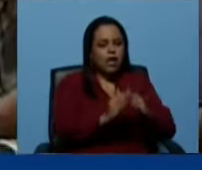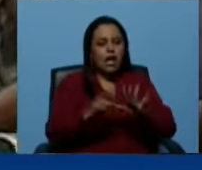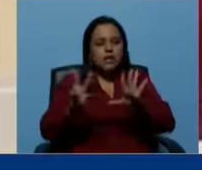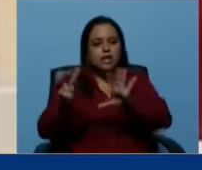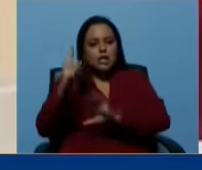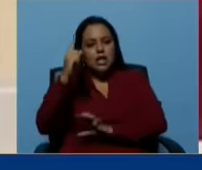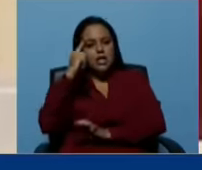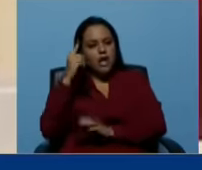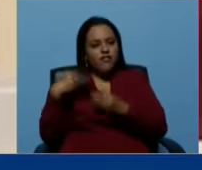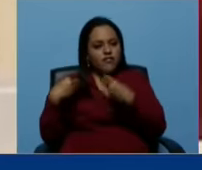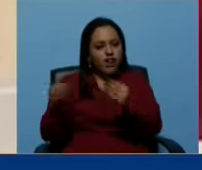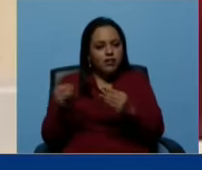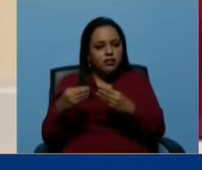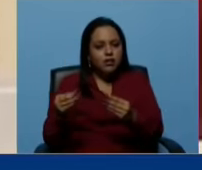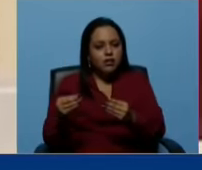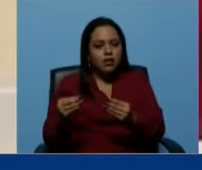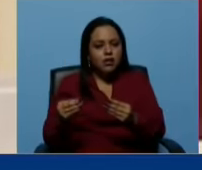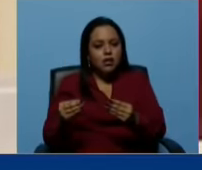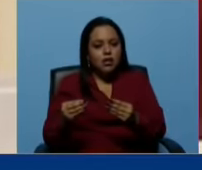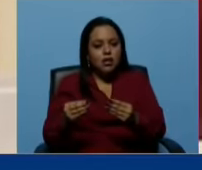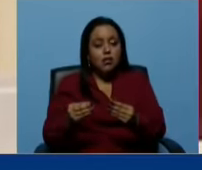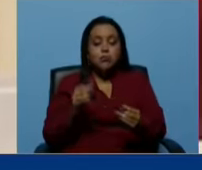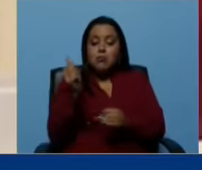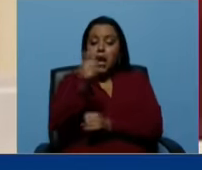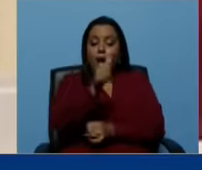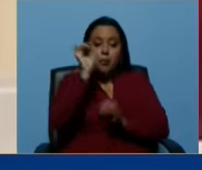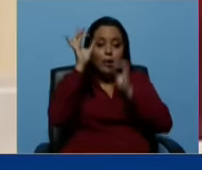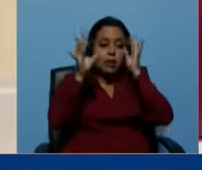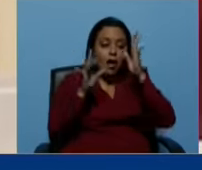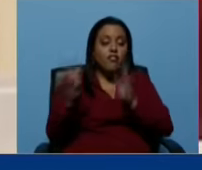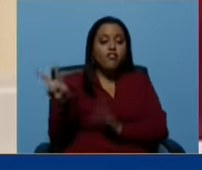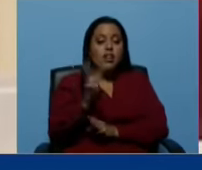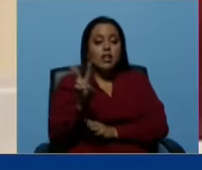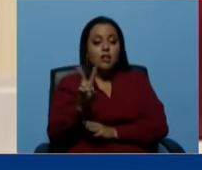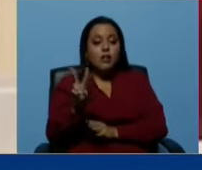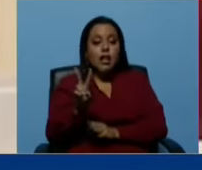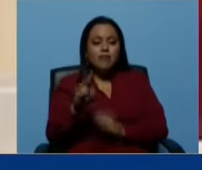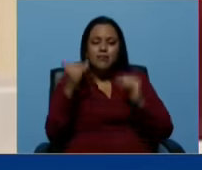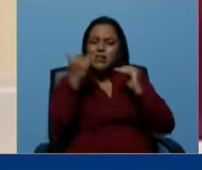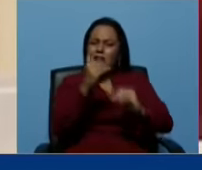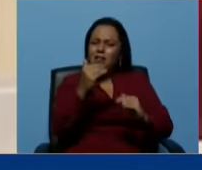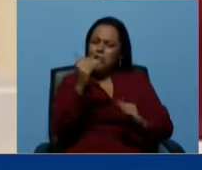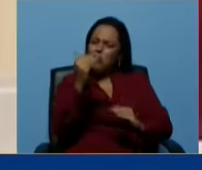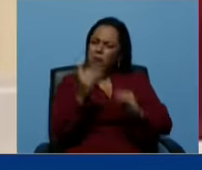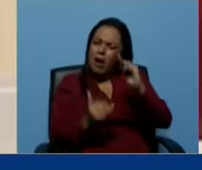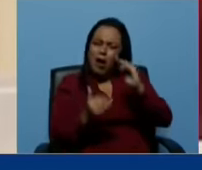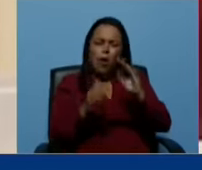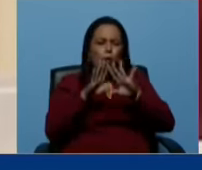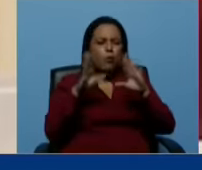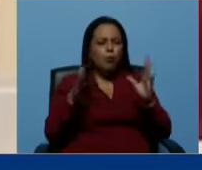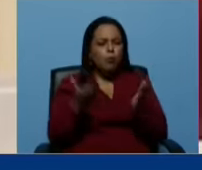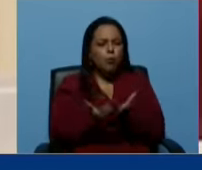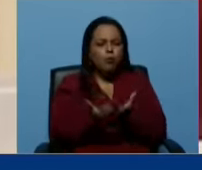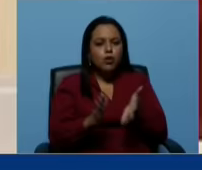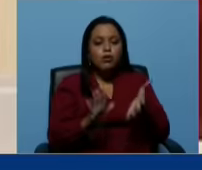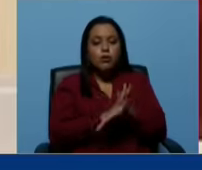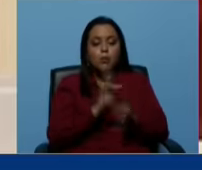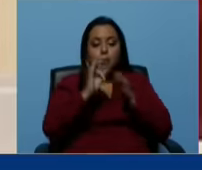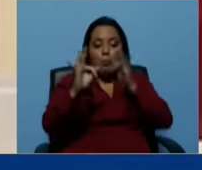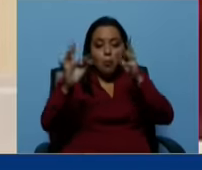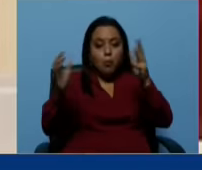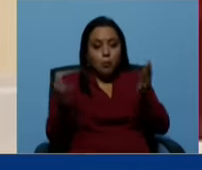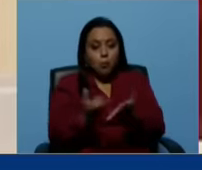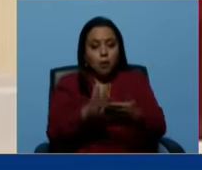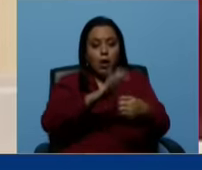allá, y cuidando la salud. Venezuela tiene los índices más bajos del mundo en contagio del